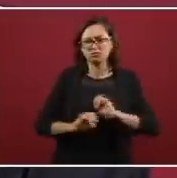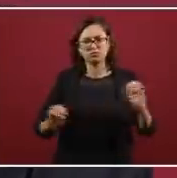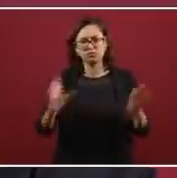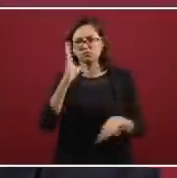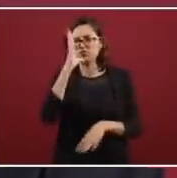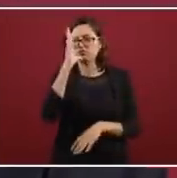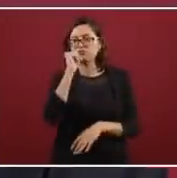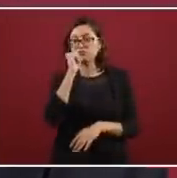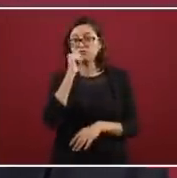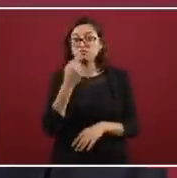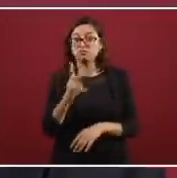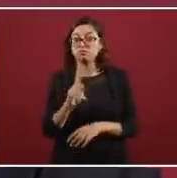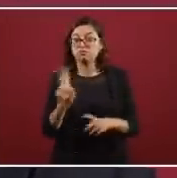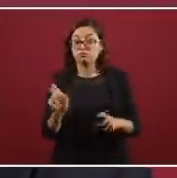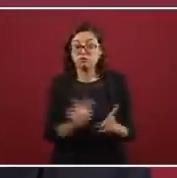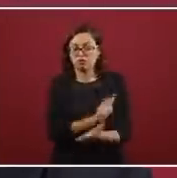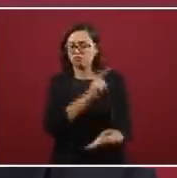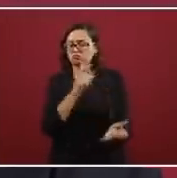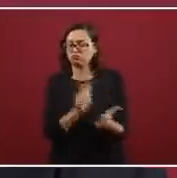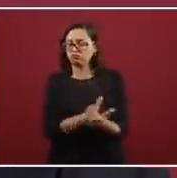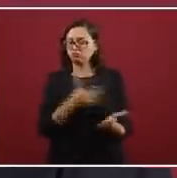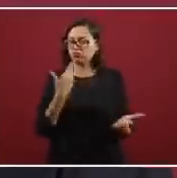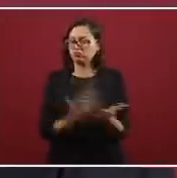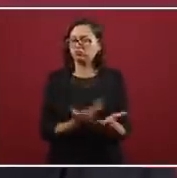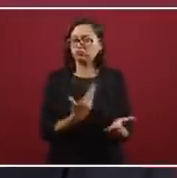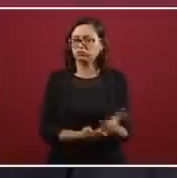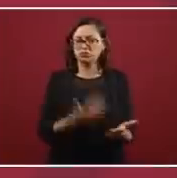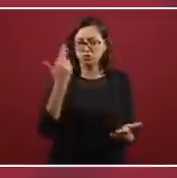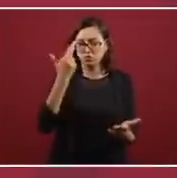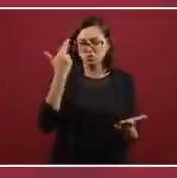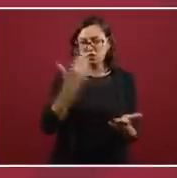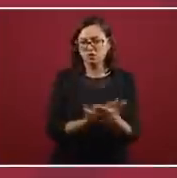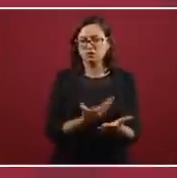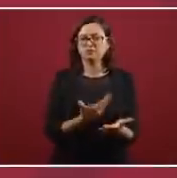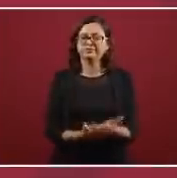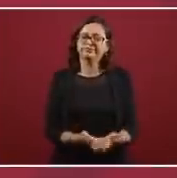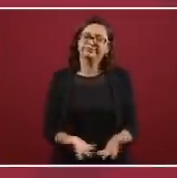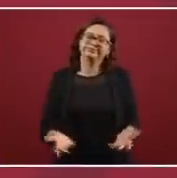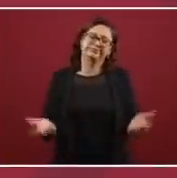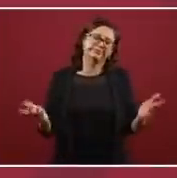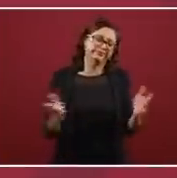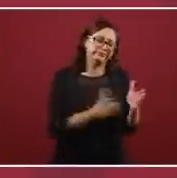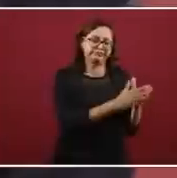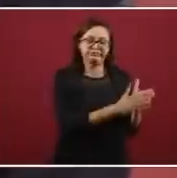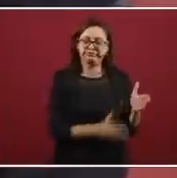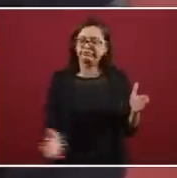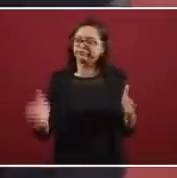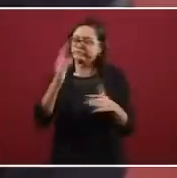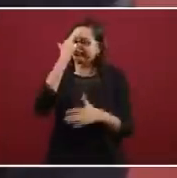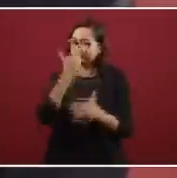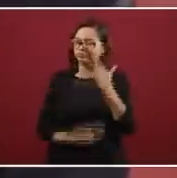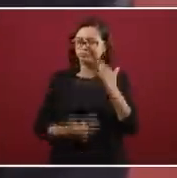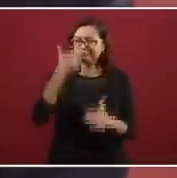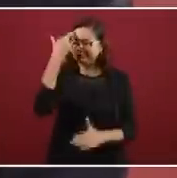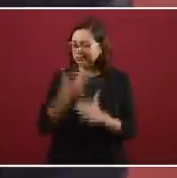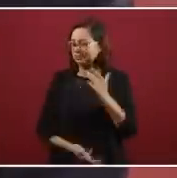Pero eso de la ley es lo que más caracterizó a la época en que más se violaba la